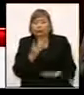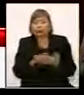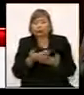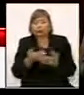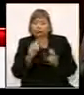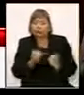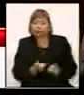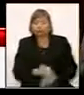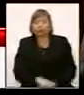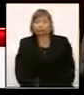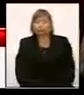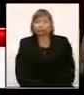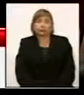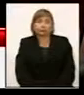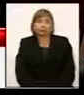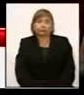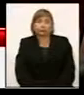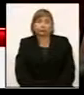vigentes.